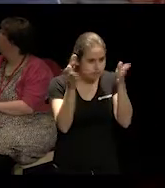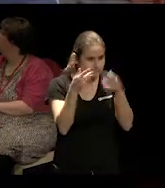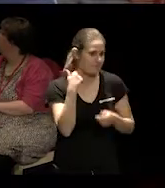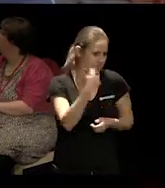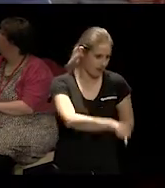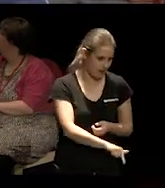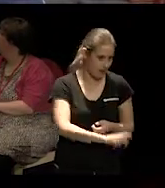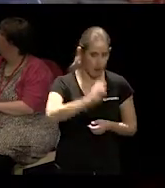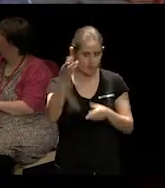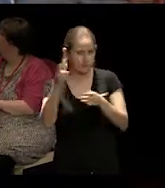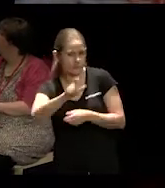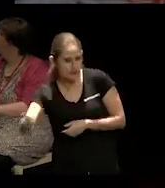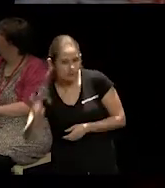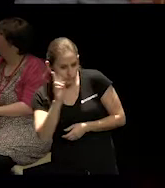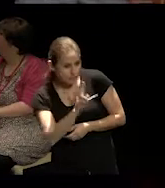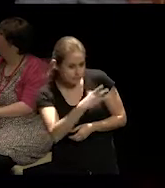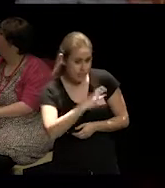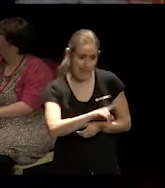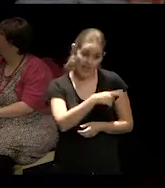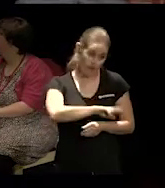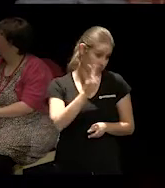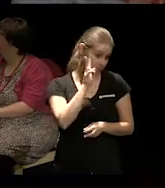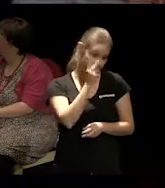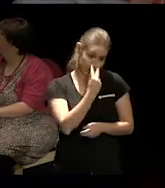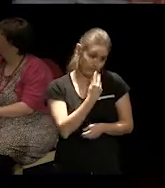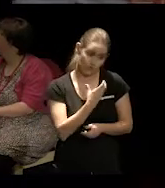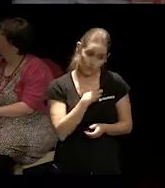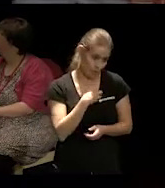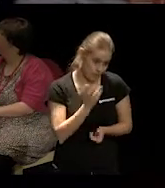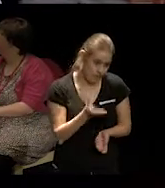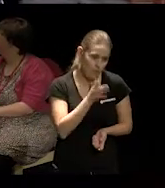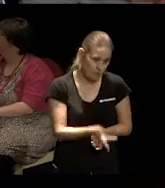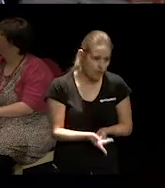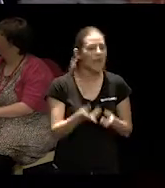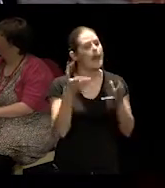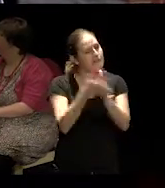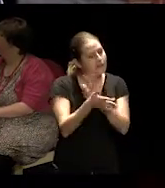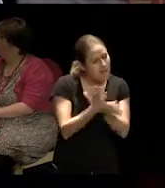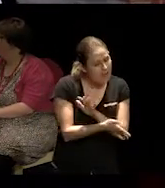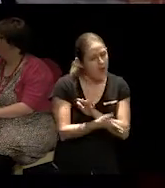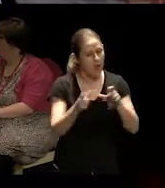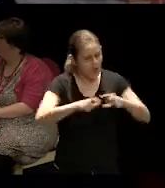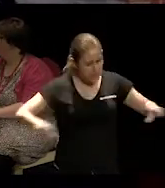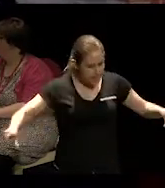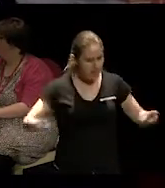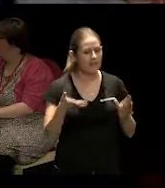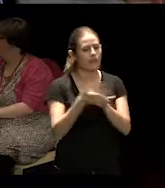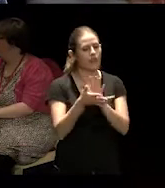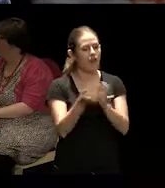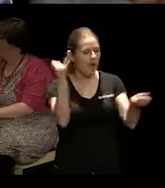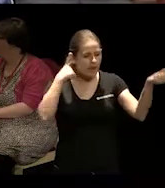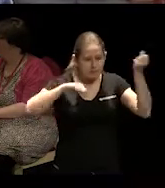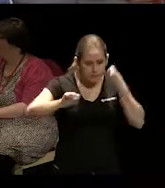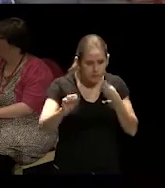las personas. Descripción del comportamiento, descripción de la acción, descripción de la escenografía, siempre y cuando